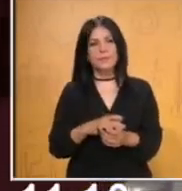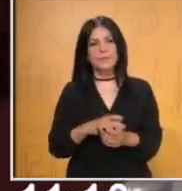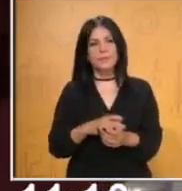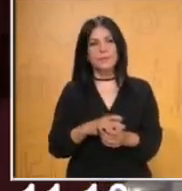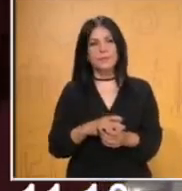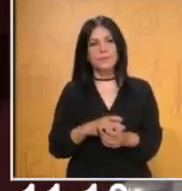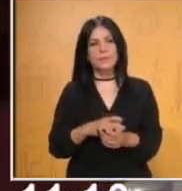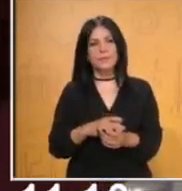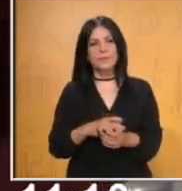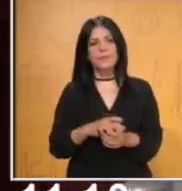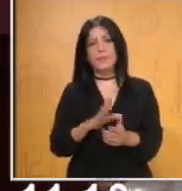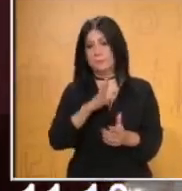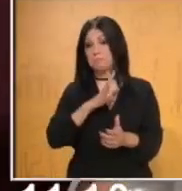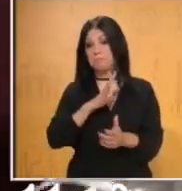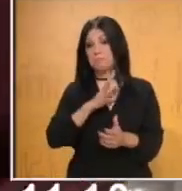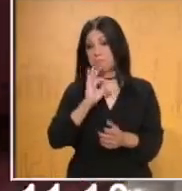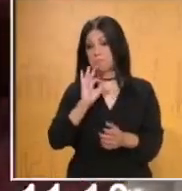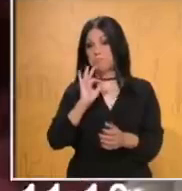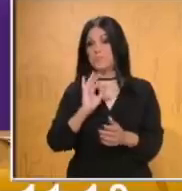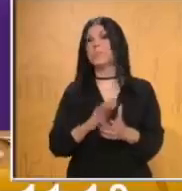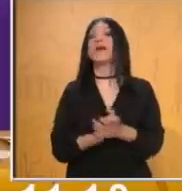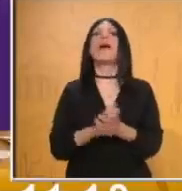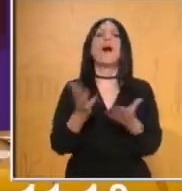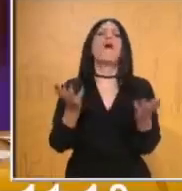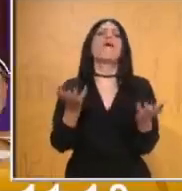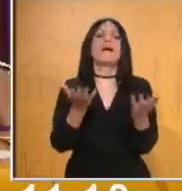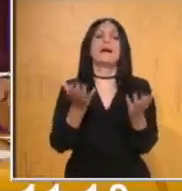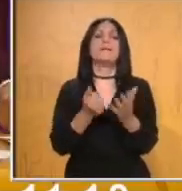manera. ¿Estamos bien? ¿Qué vamos a hacer?